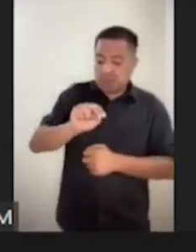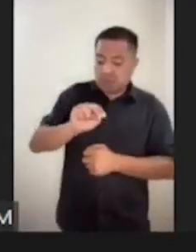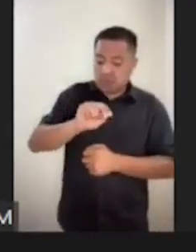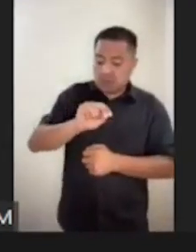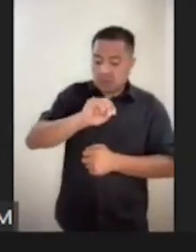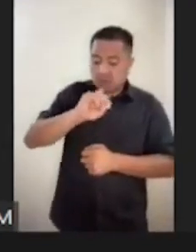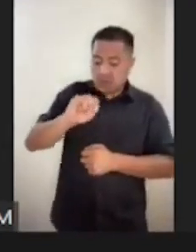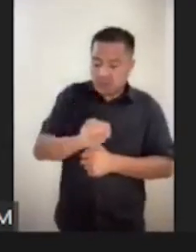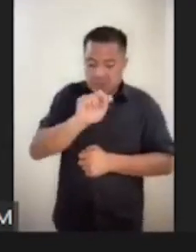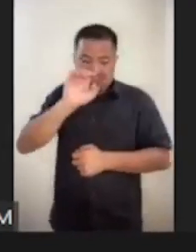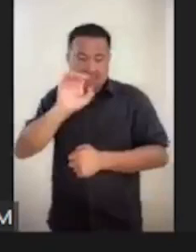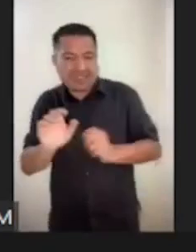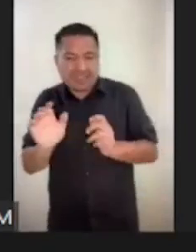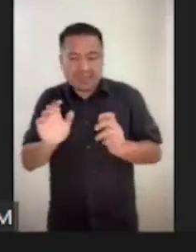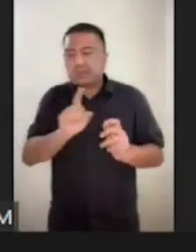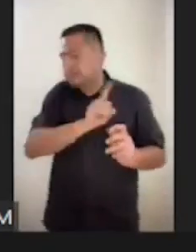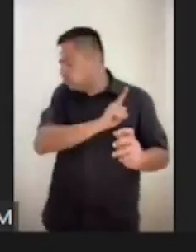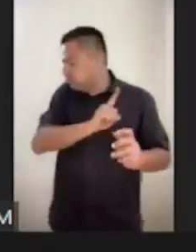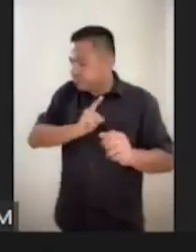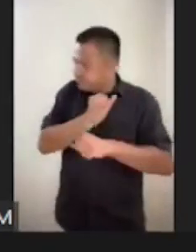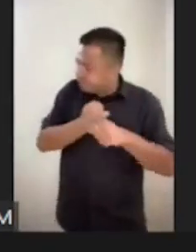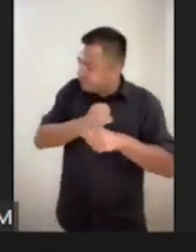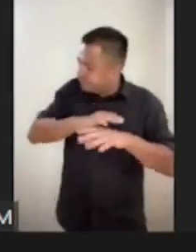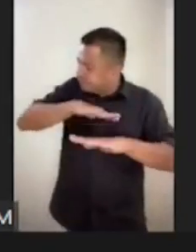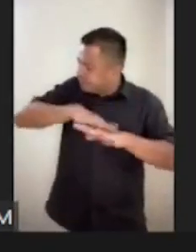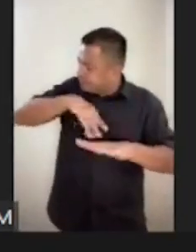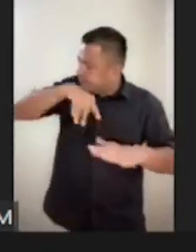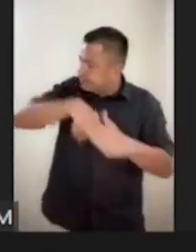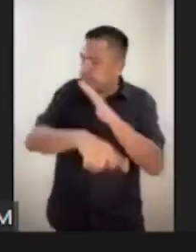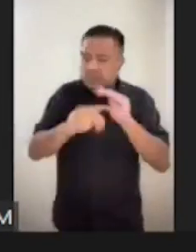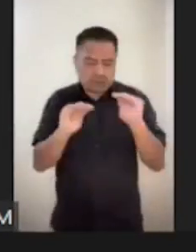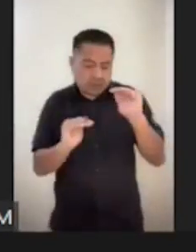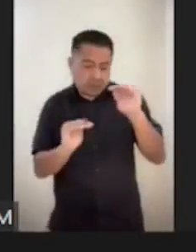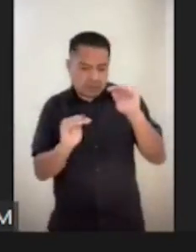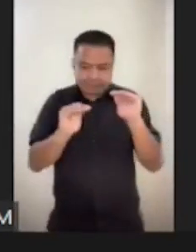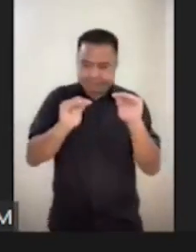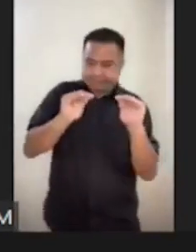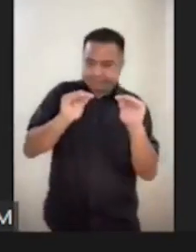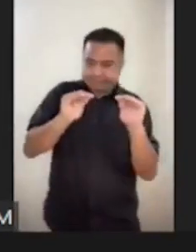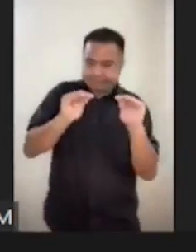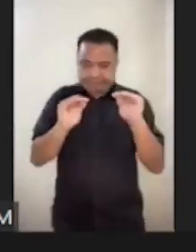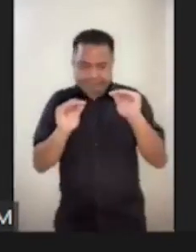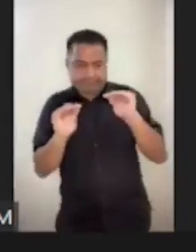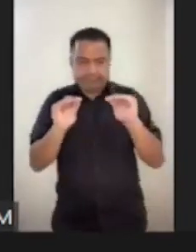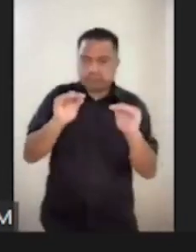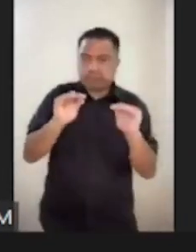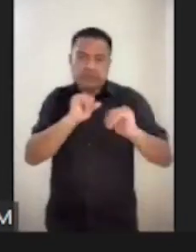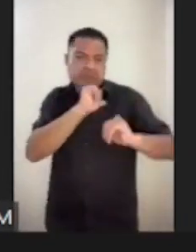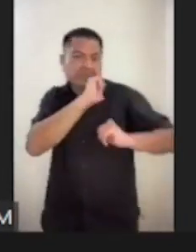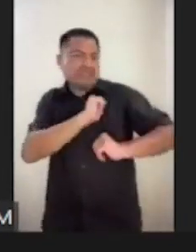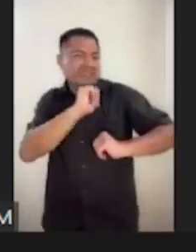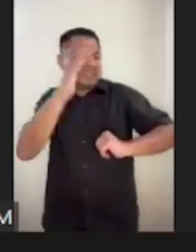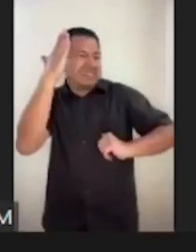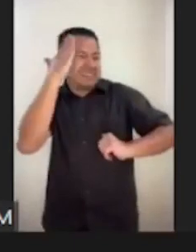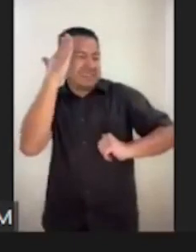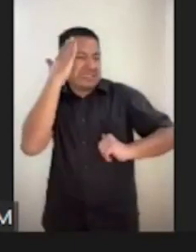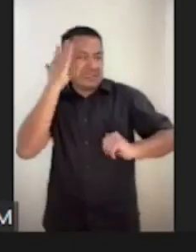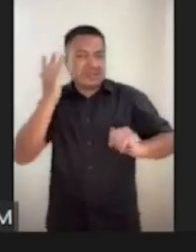se debió realizar un examen de proporcionalidad entre los principios